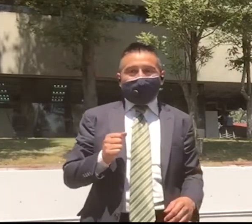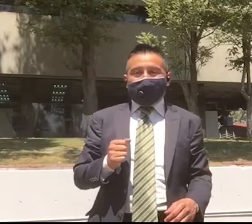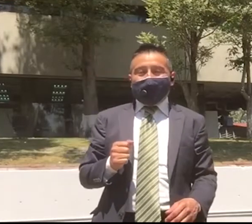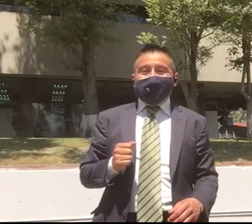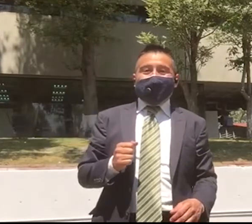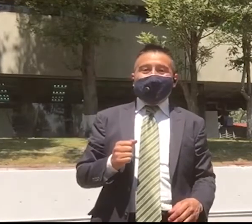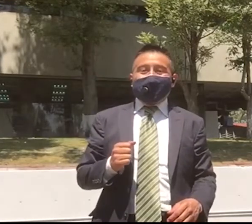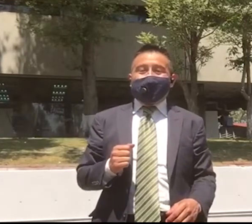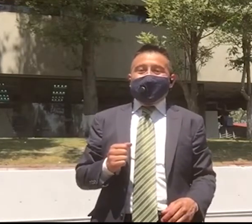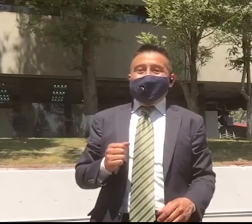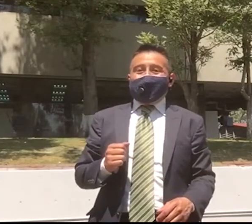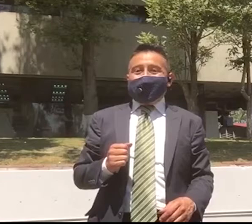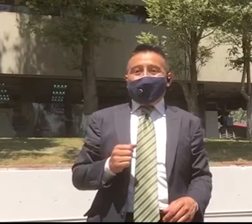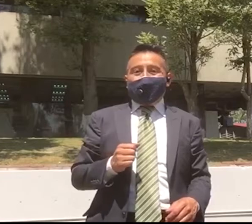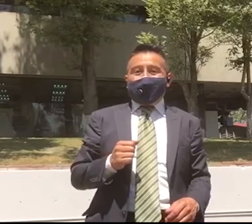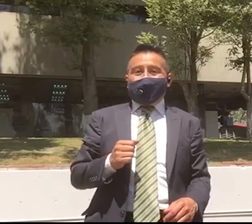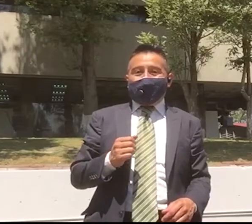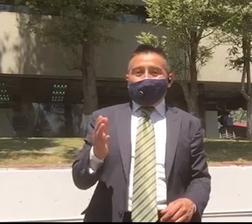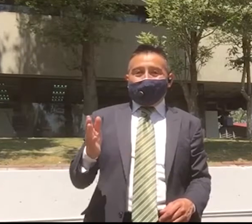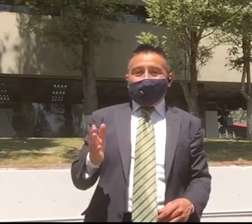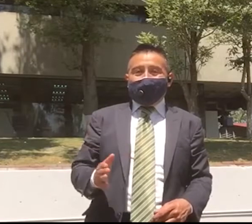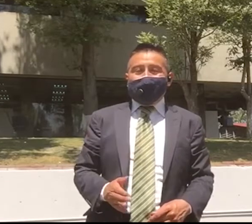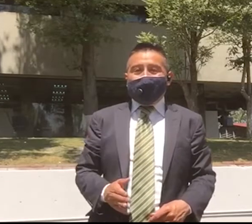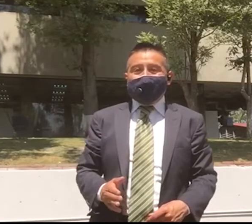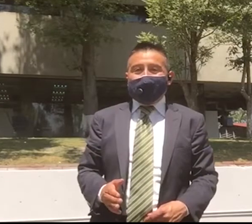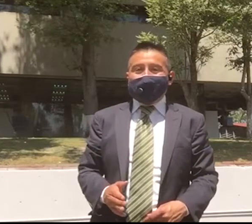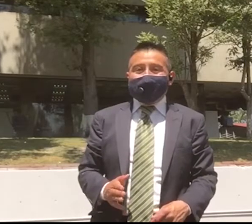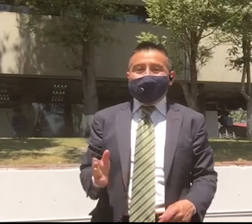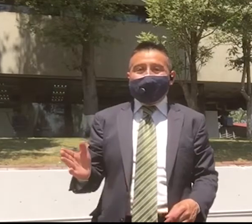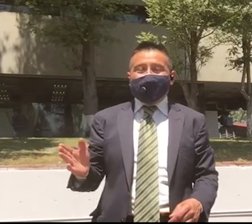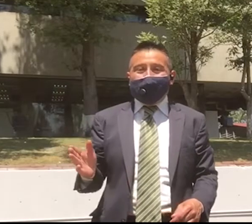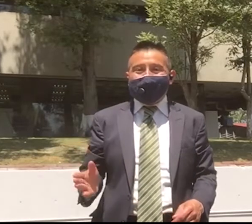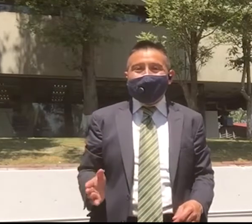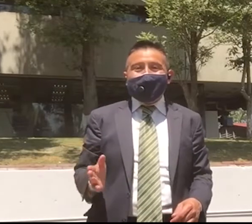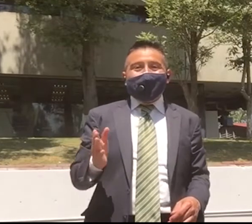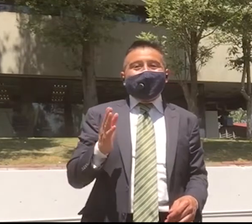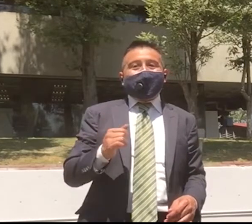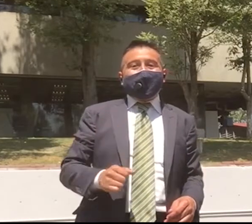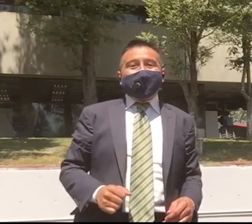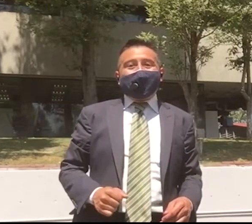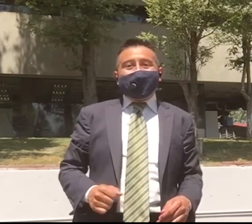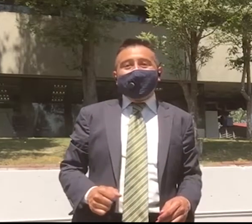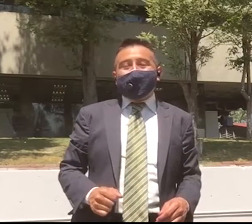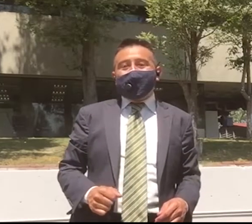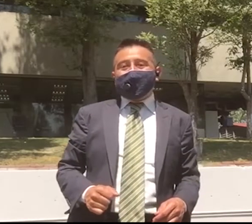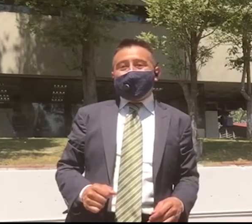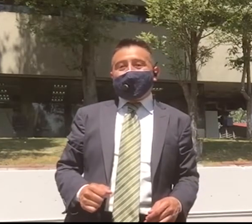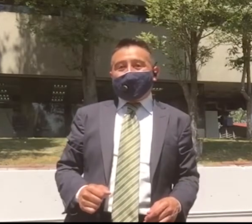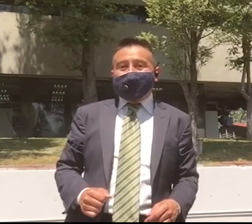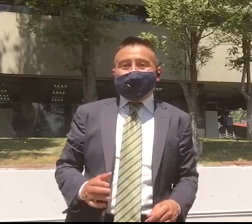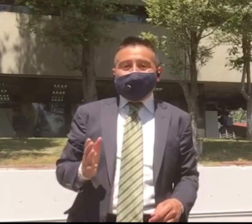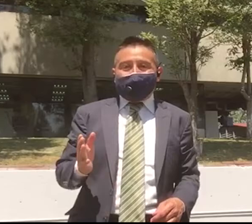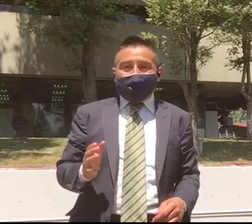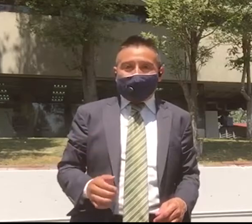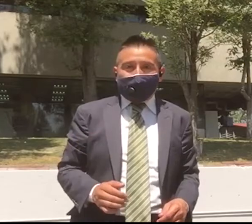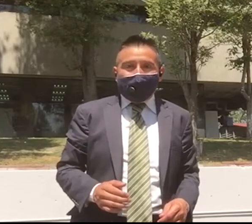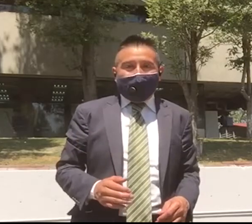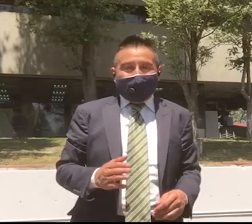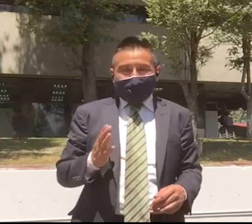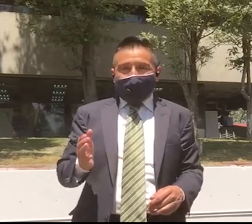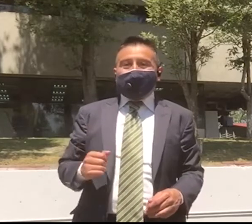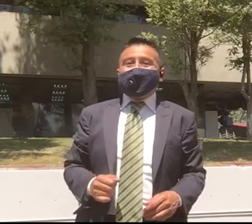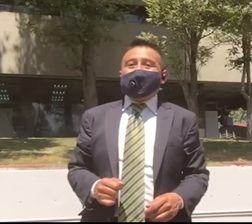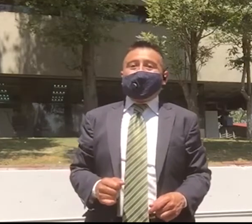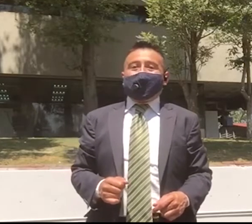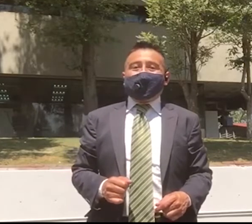comenzando con lo que es el caso de Tijuana, Baja California, como la ciudad más violenta del país, y también el estado más violento del país es Guanajuato.